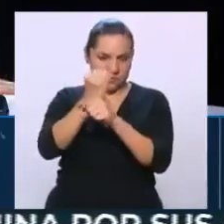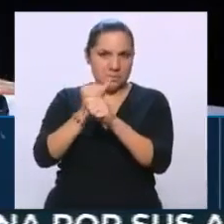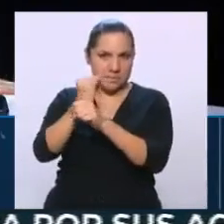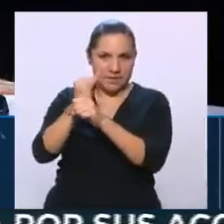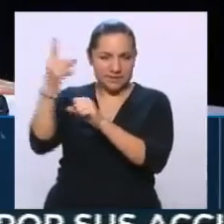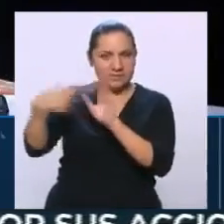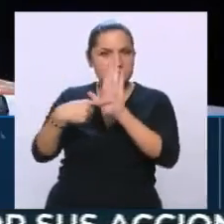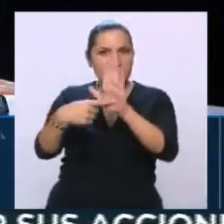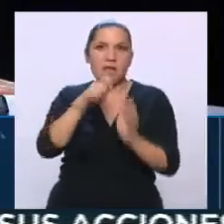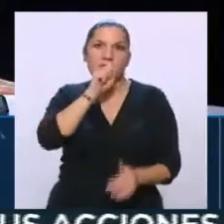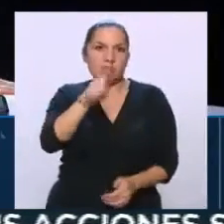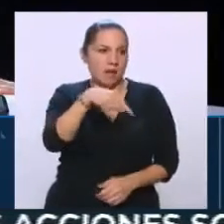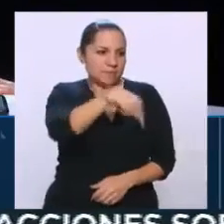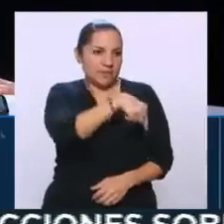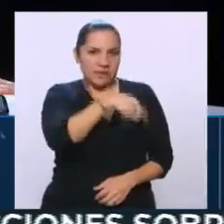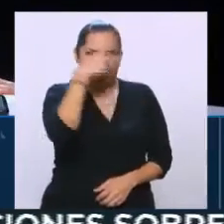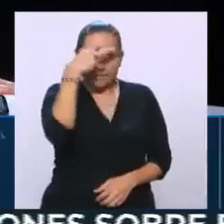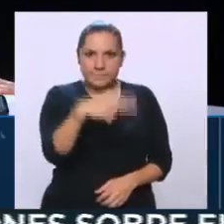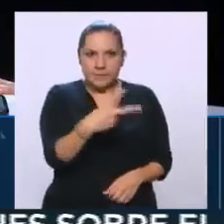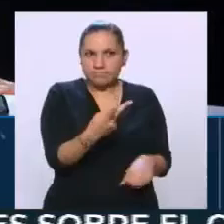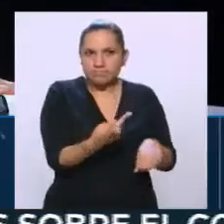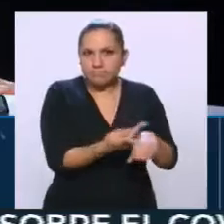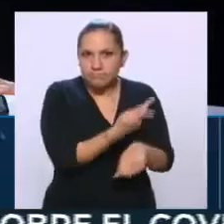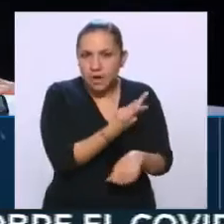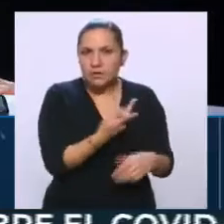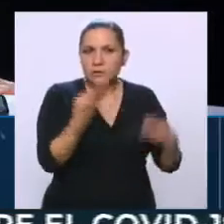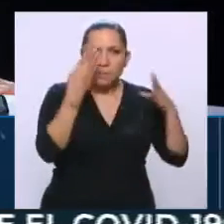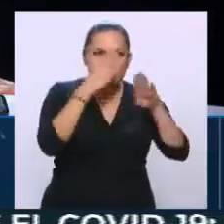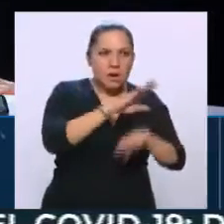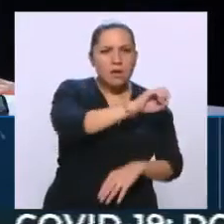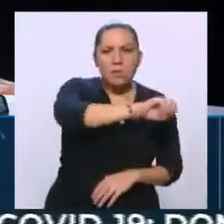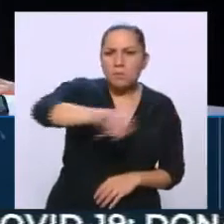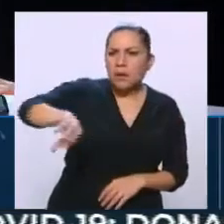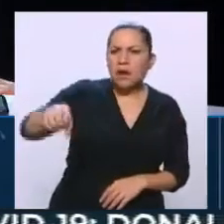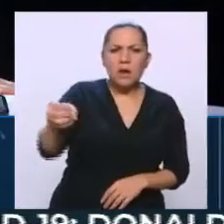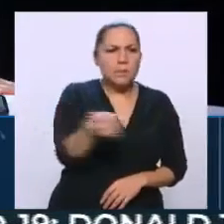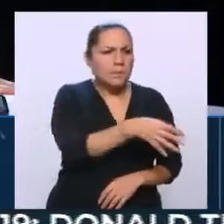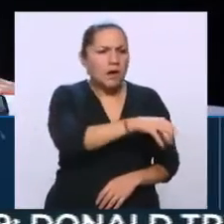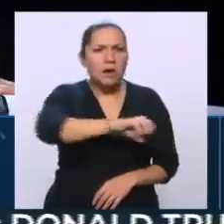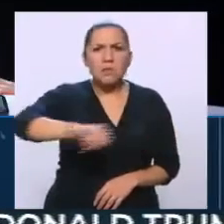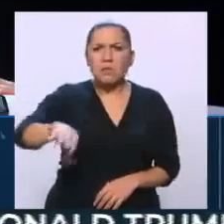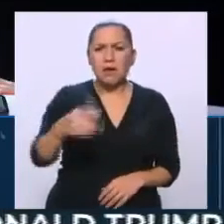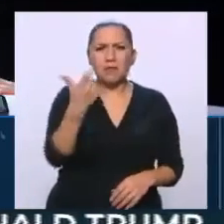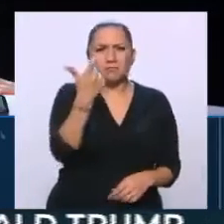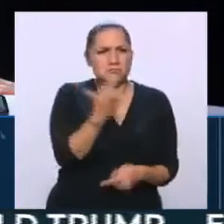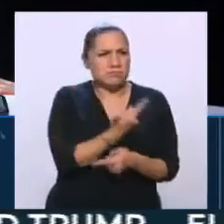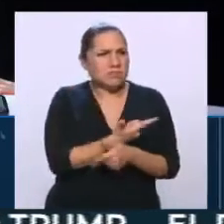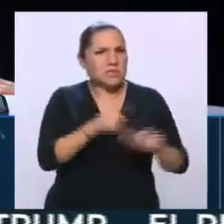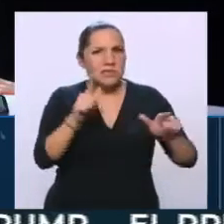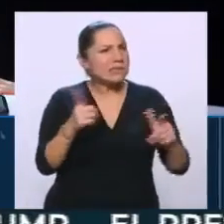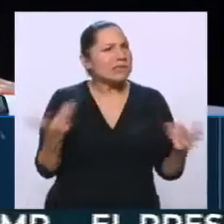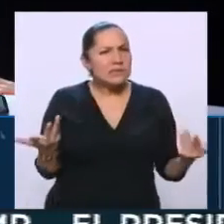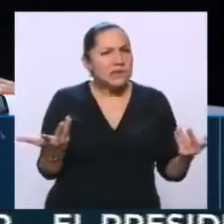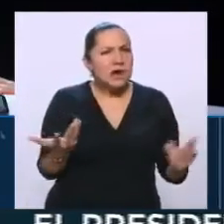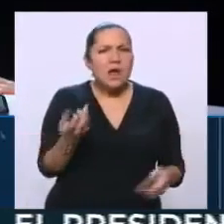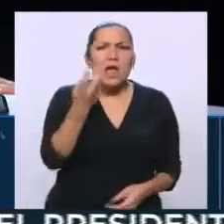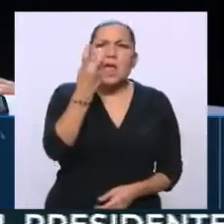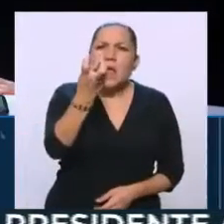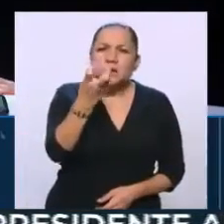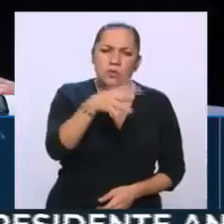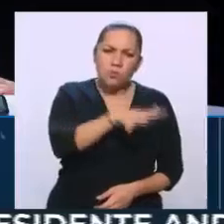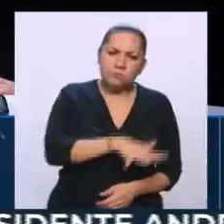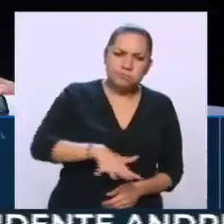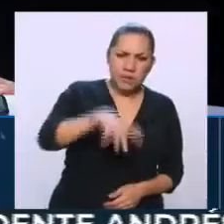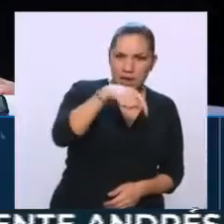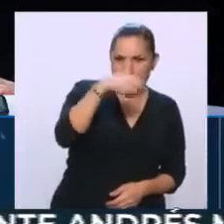señalado. ¿En dónde estamos en ese campo, digamos? ¿Qué es lo que ya se hizo? ¿Qué es lo que se